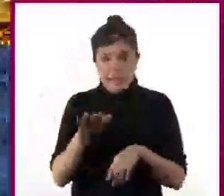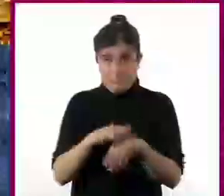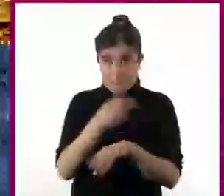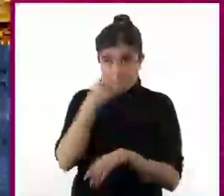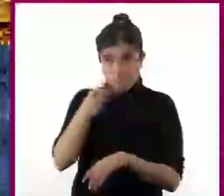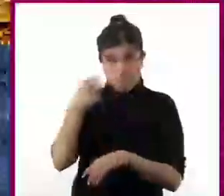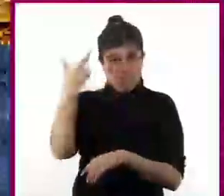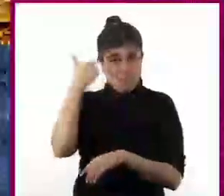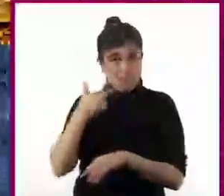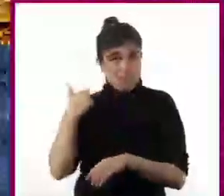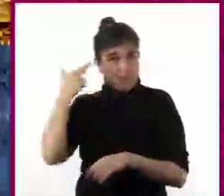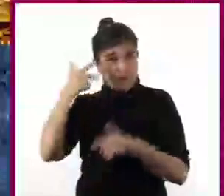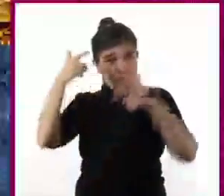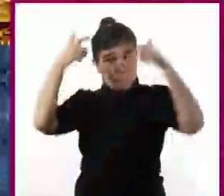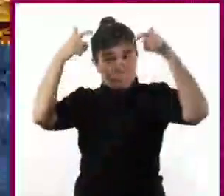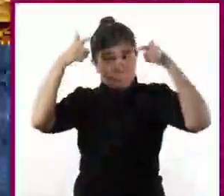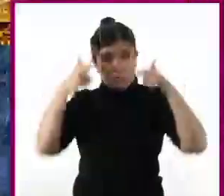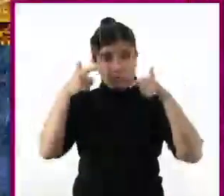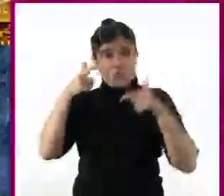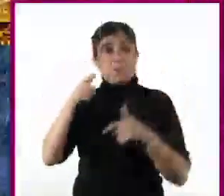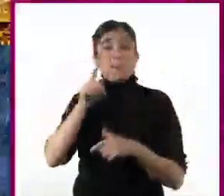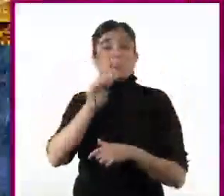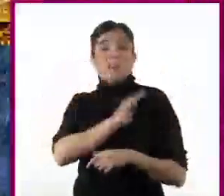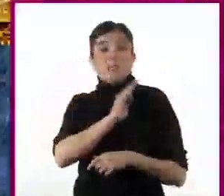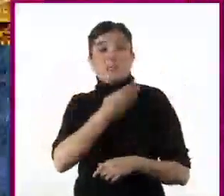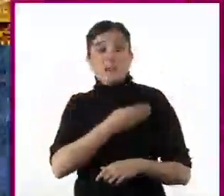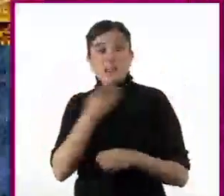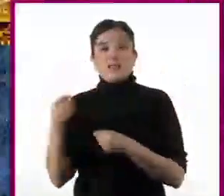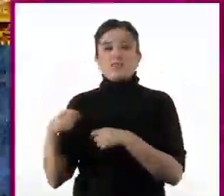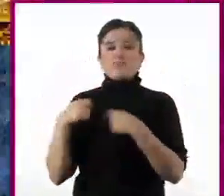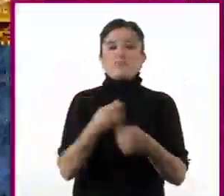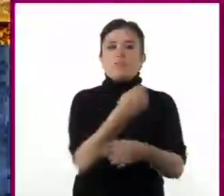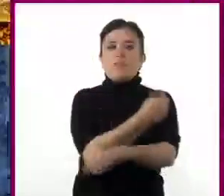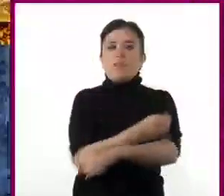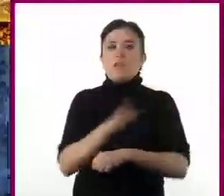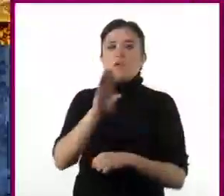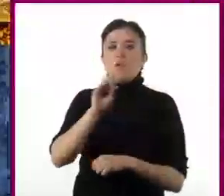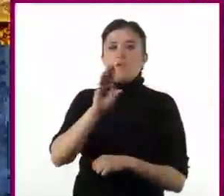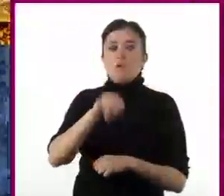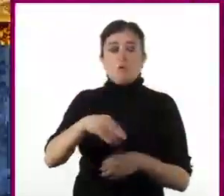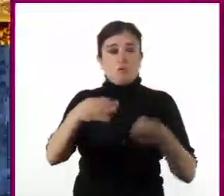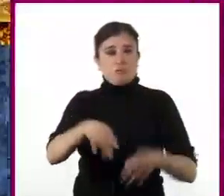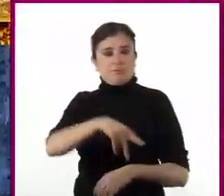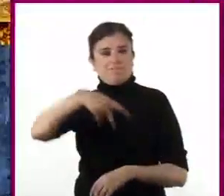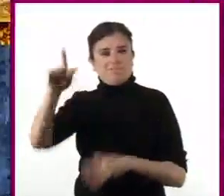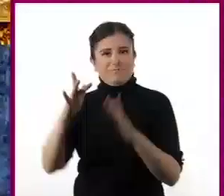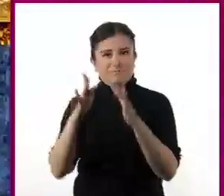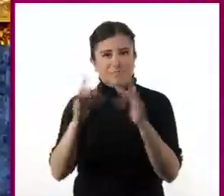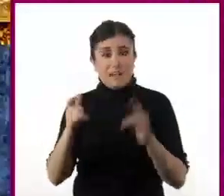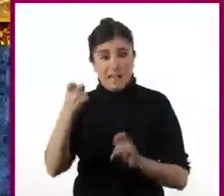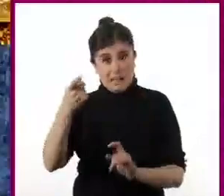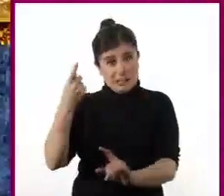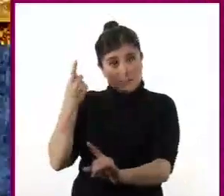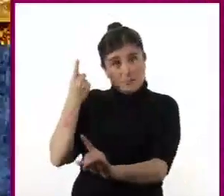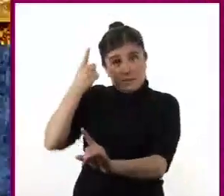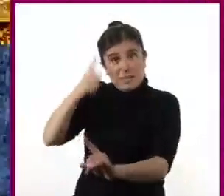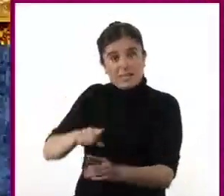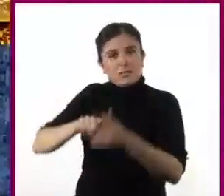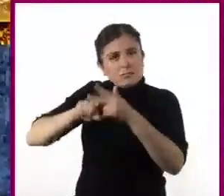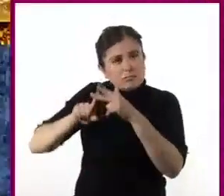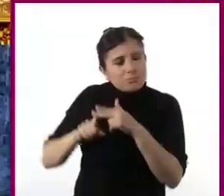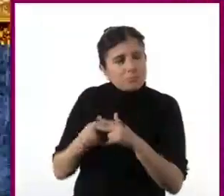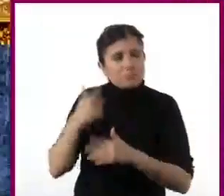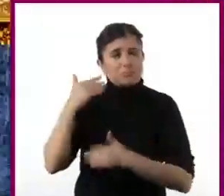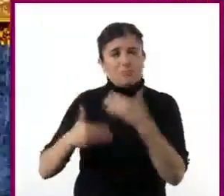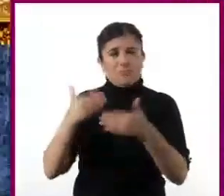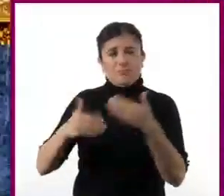corona española quedó en manos de la familia Borbón, de origen francés. Bajo este mandato, iniciaron una